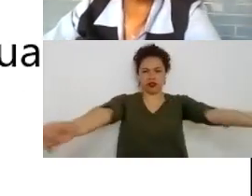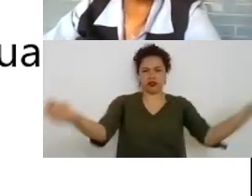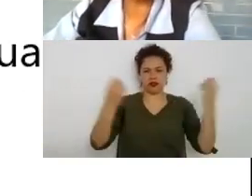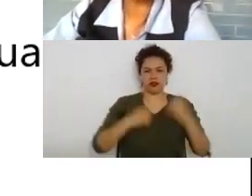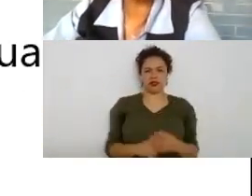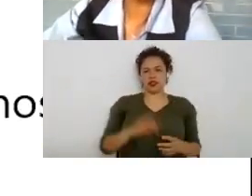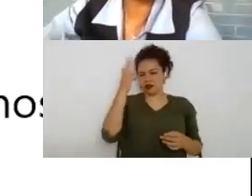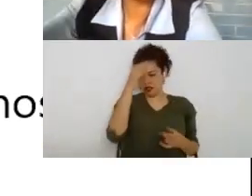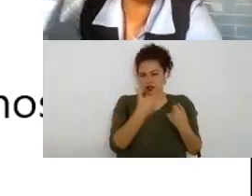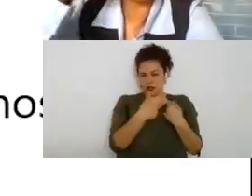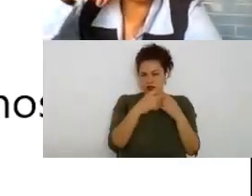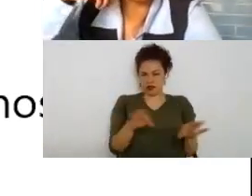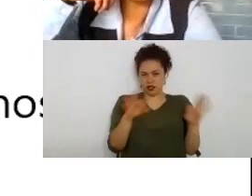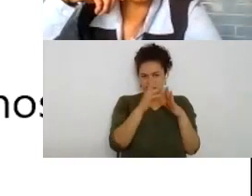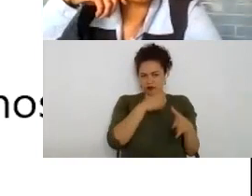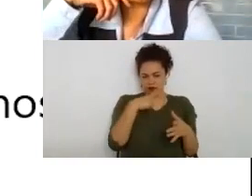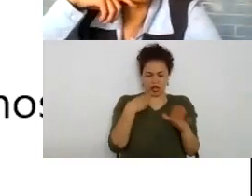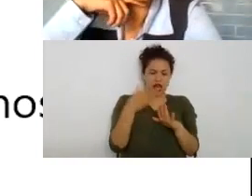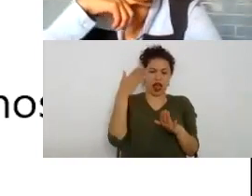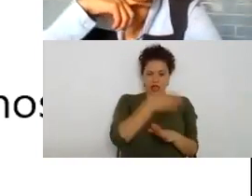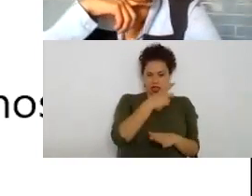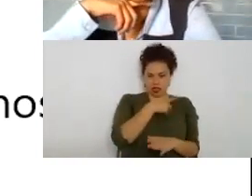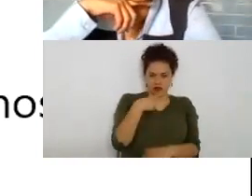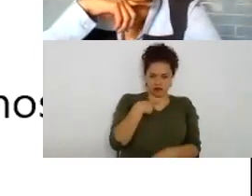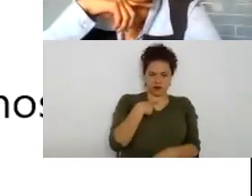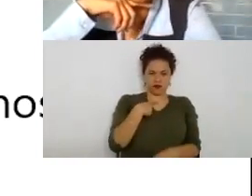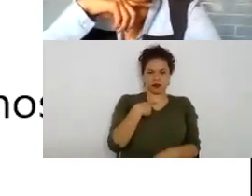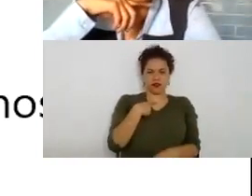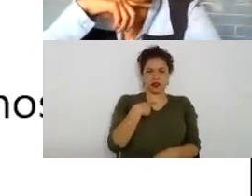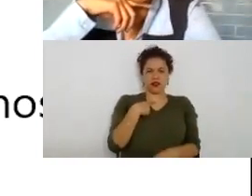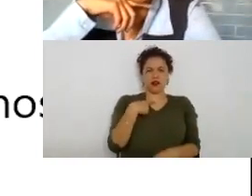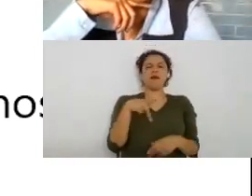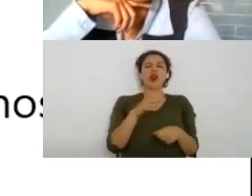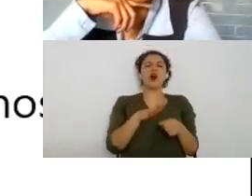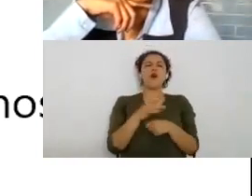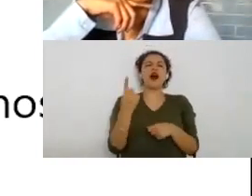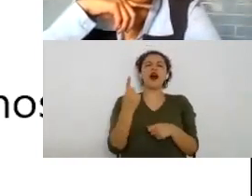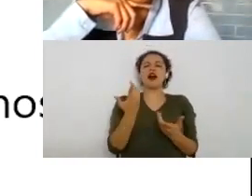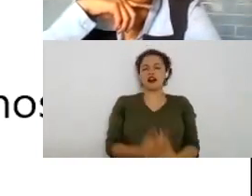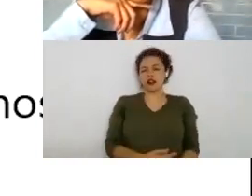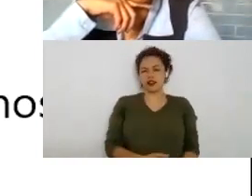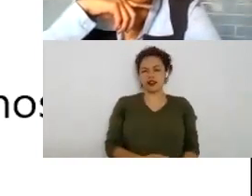muy importante antes. ¿Qué es ese paso que tuvimos que haber hecho antes nosotros?